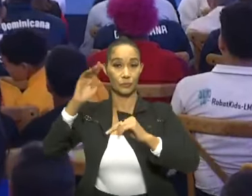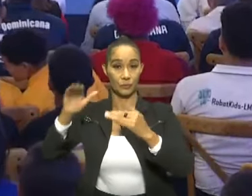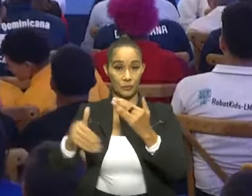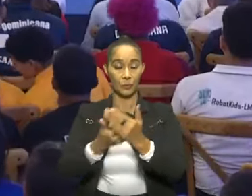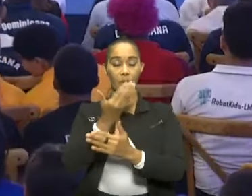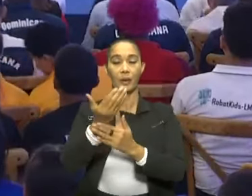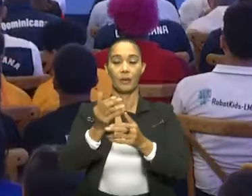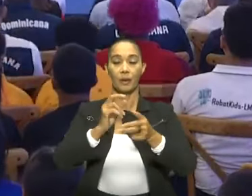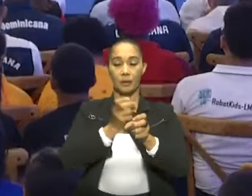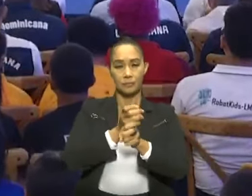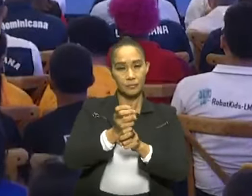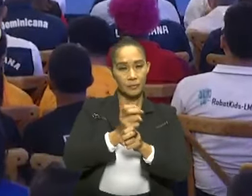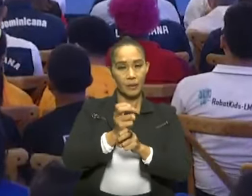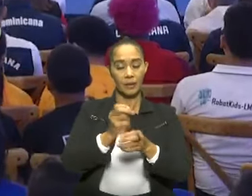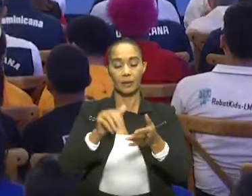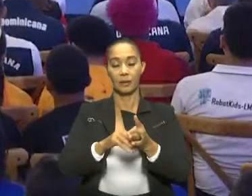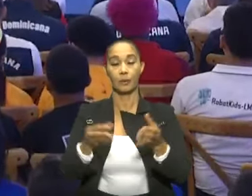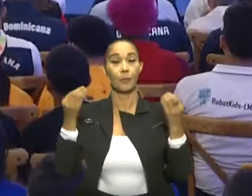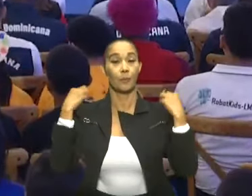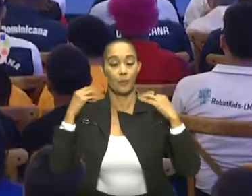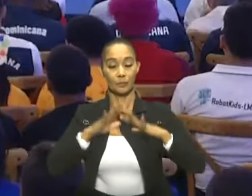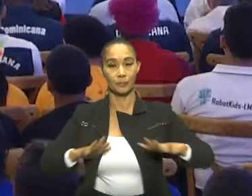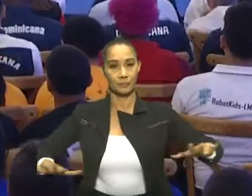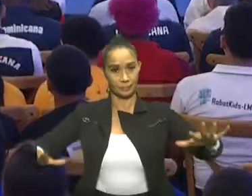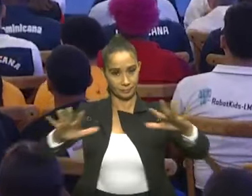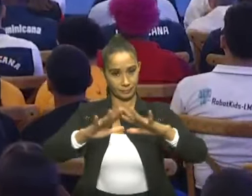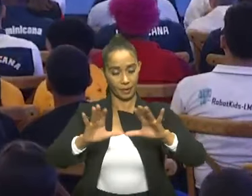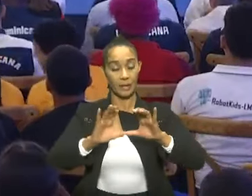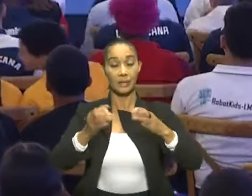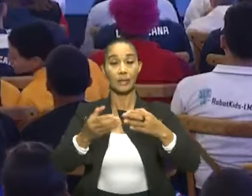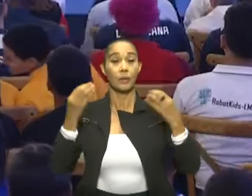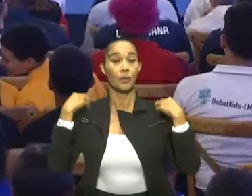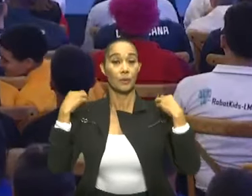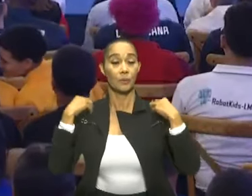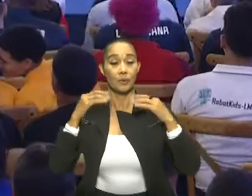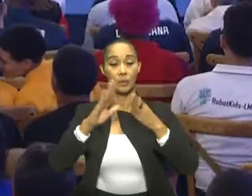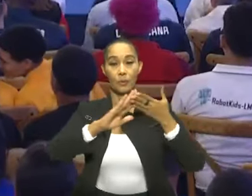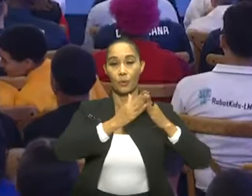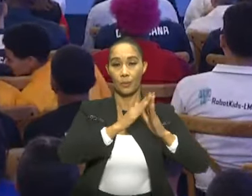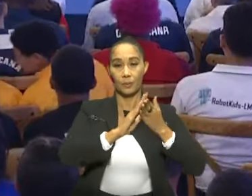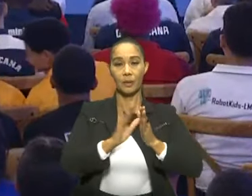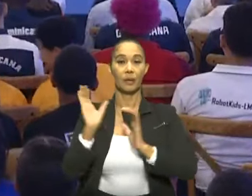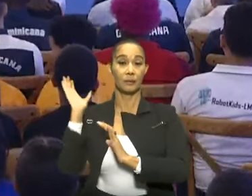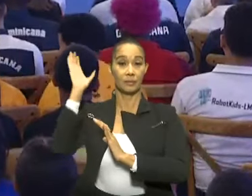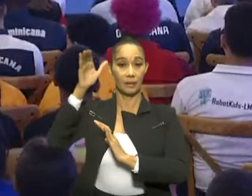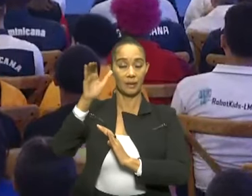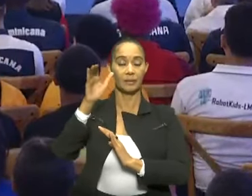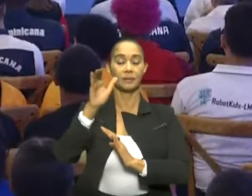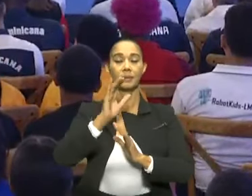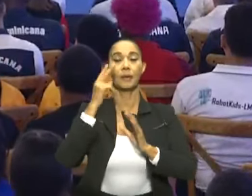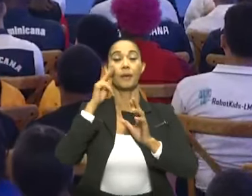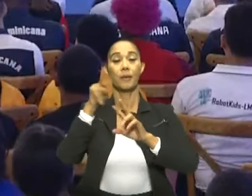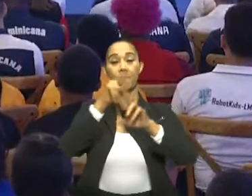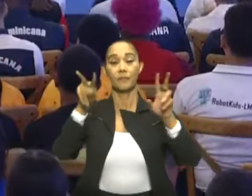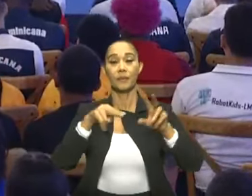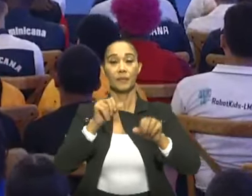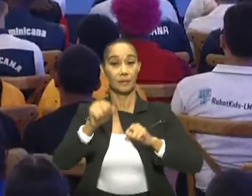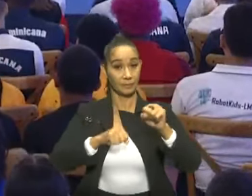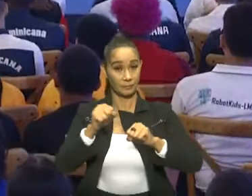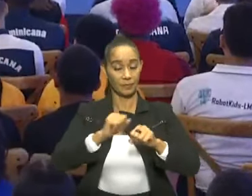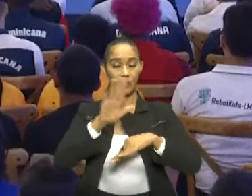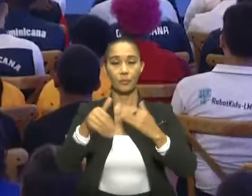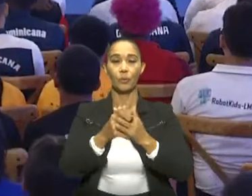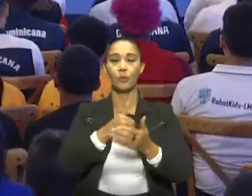nuevas y rehabilitaciones de polideportivos, centros deportivos comunitarios, canchas, pistas de atletismo,